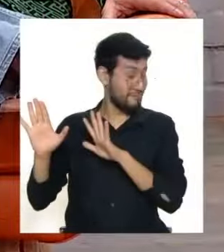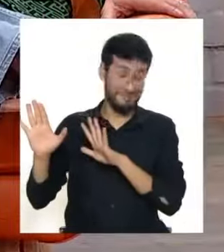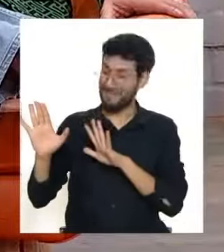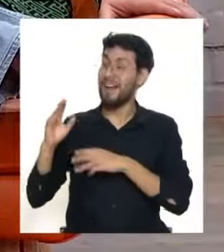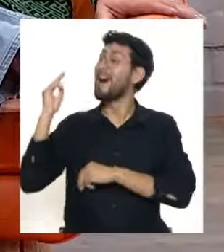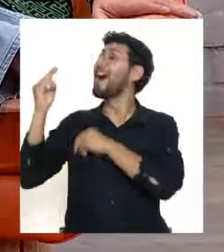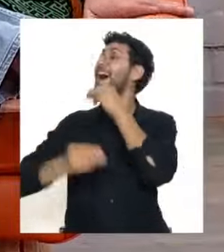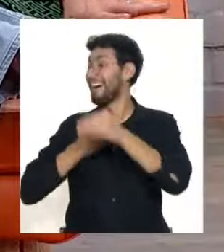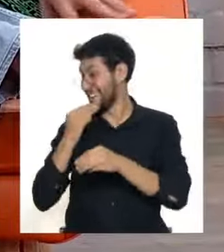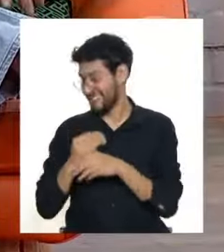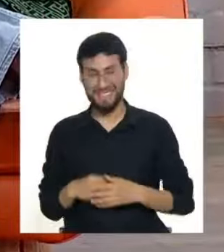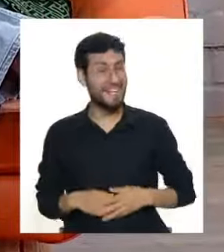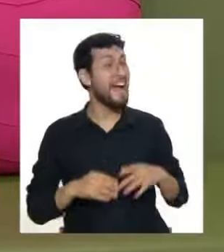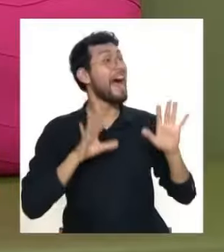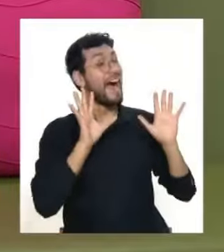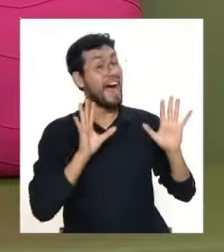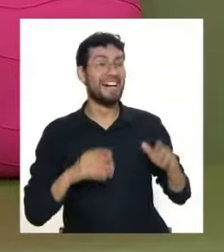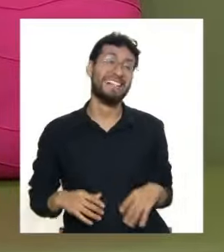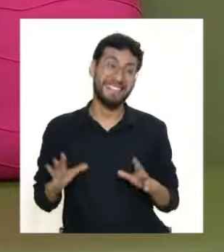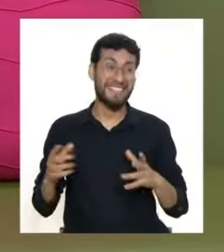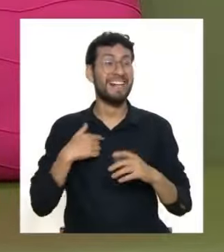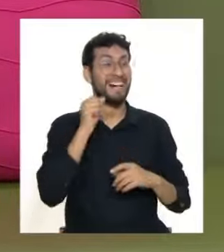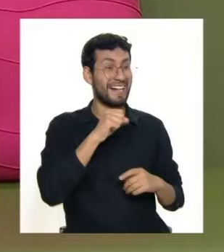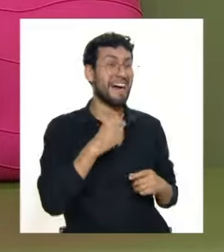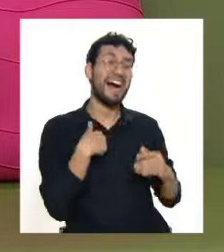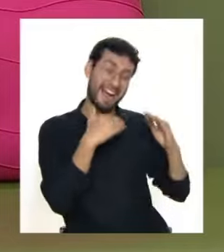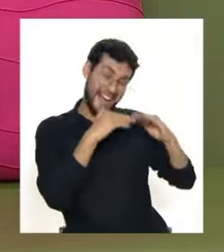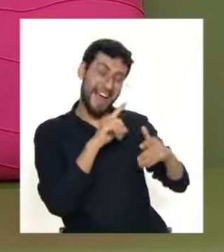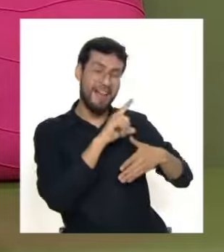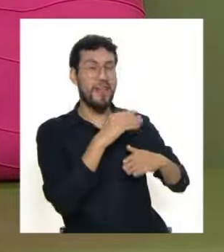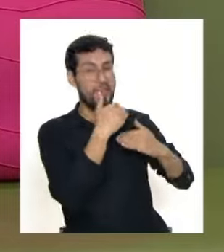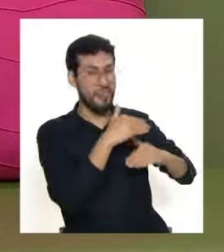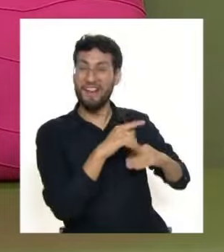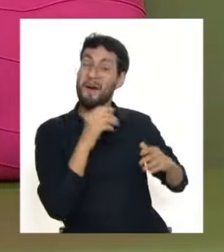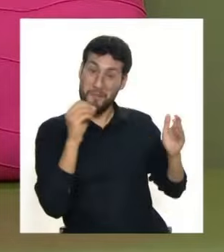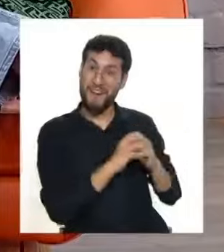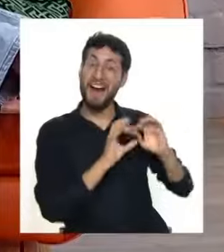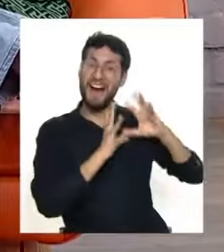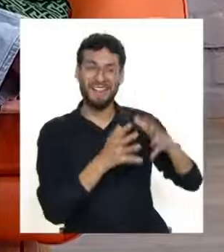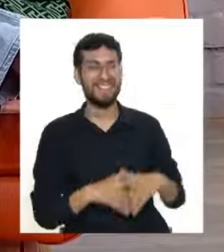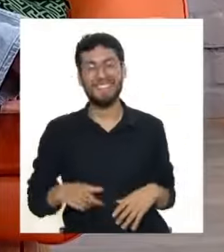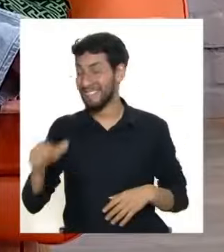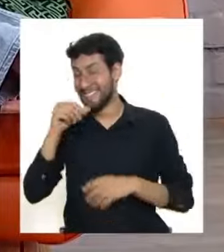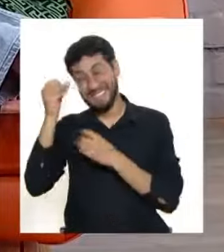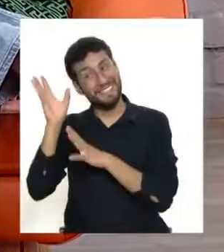a nivel mundial. Ah, bueno, sí, a nivel mundial. Me quedé chiquito.